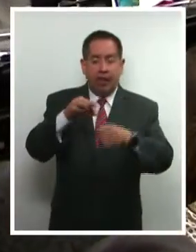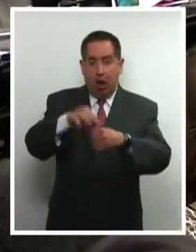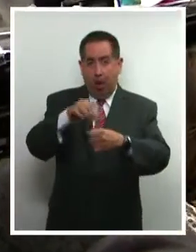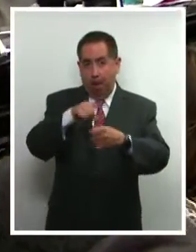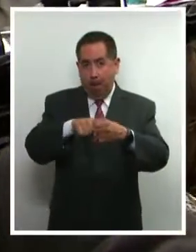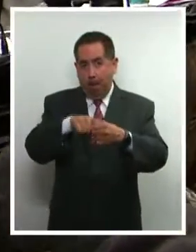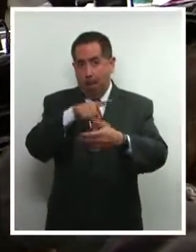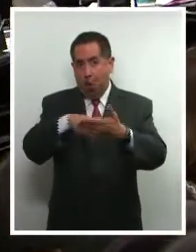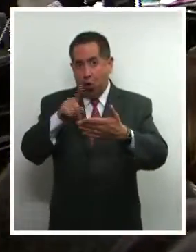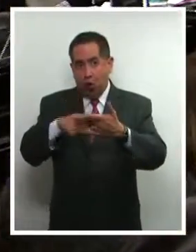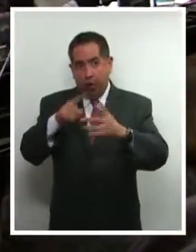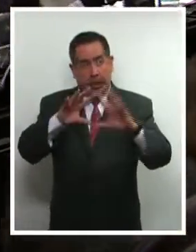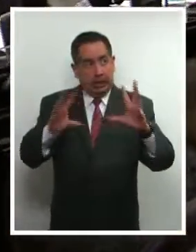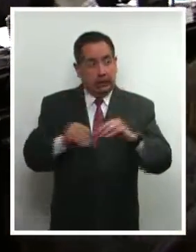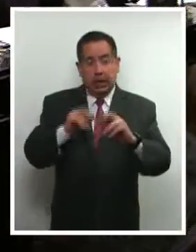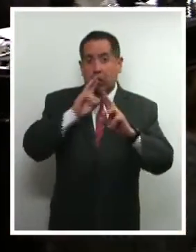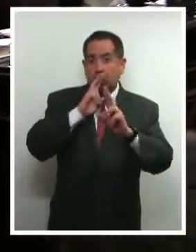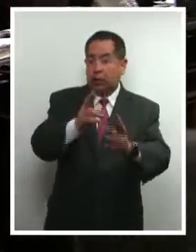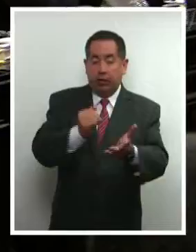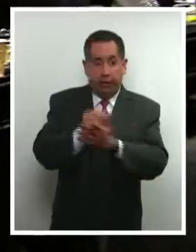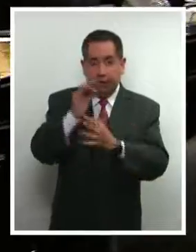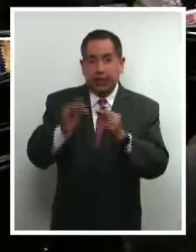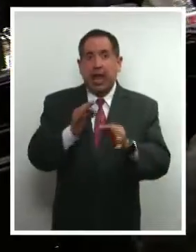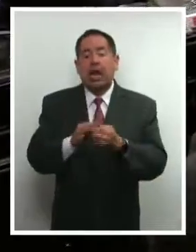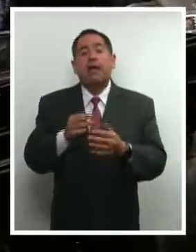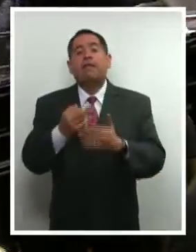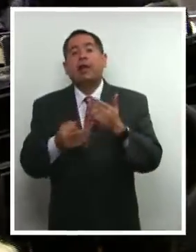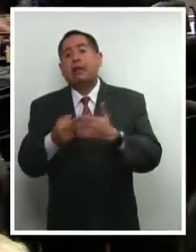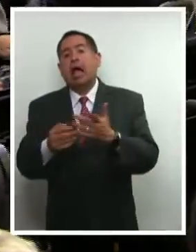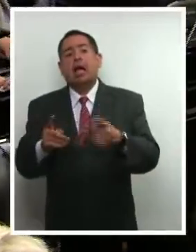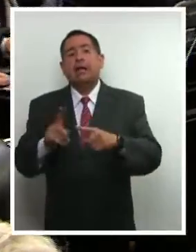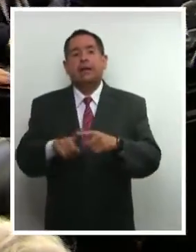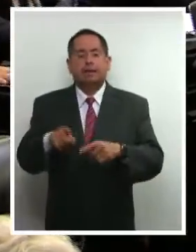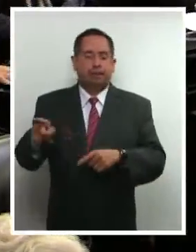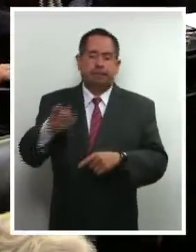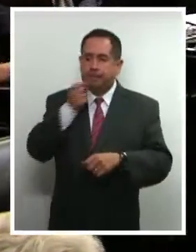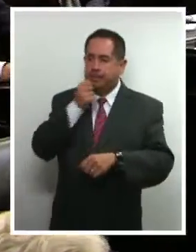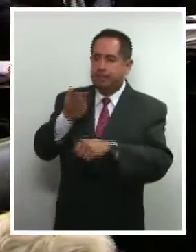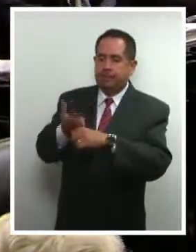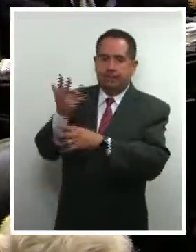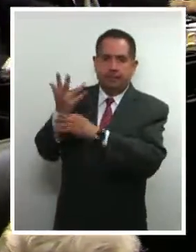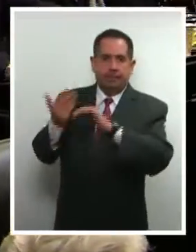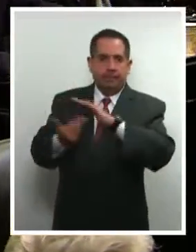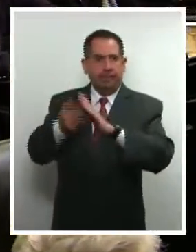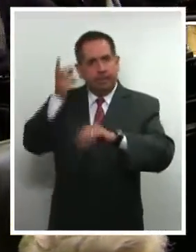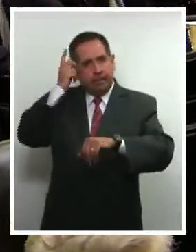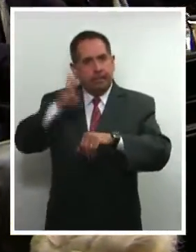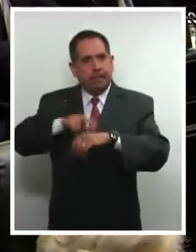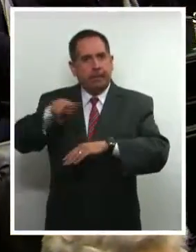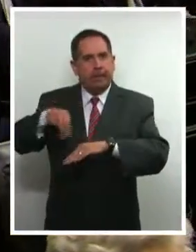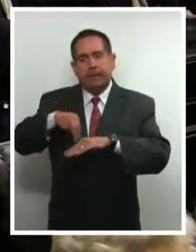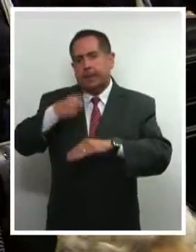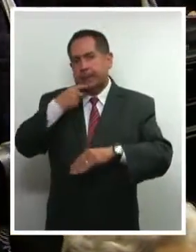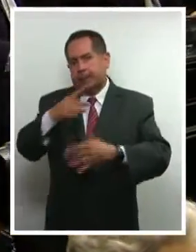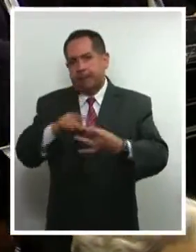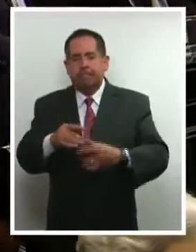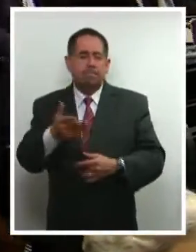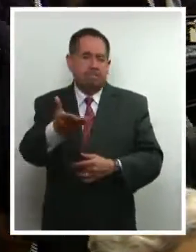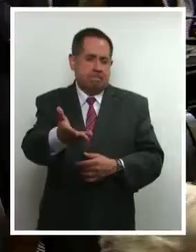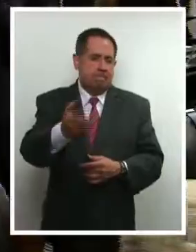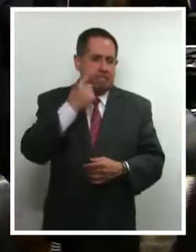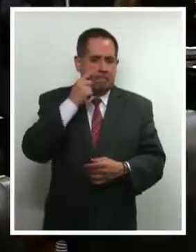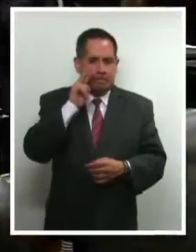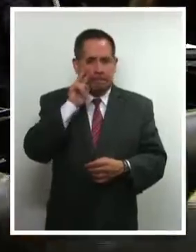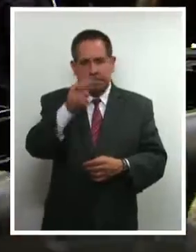voto para dar el resultado final. Esto será en voz de la Secretaría de la Mesa Directiva, así que lo invito a